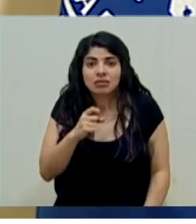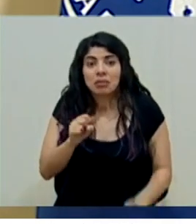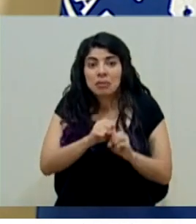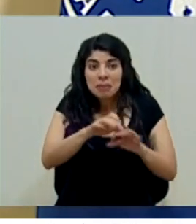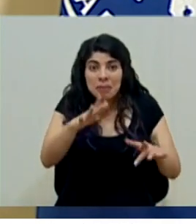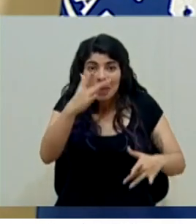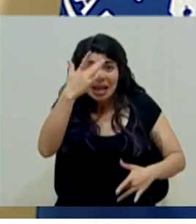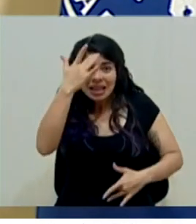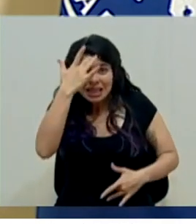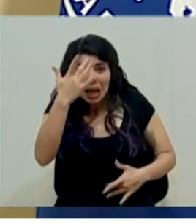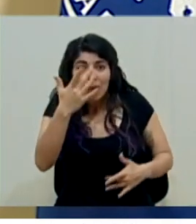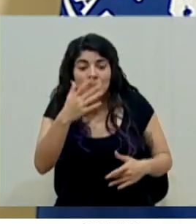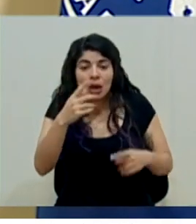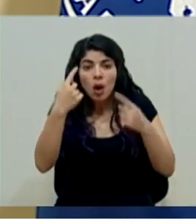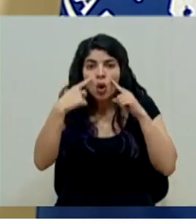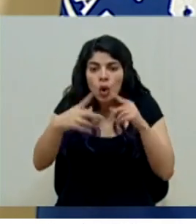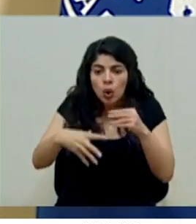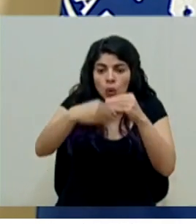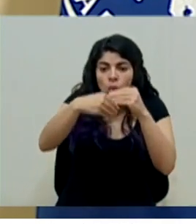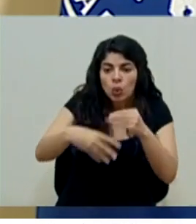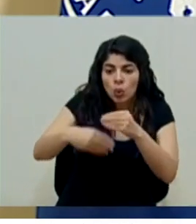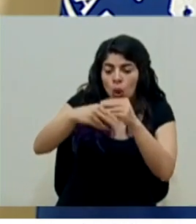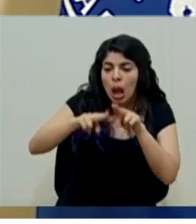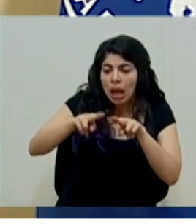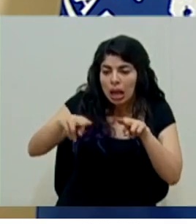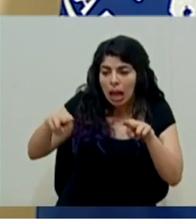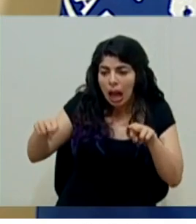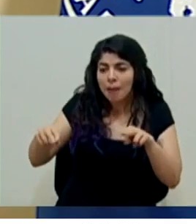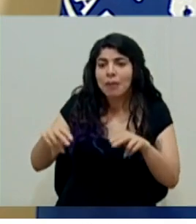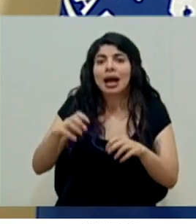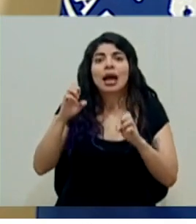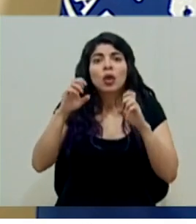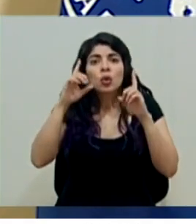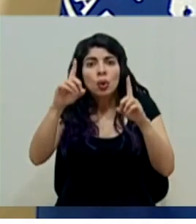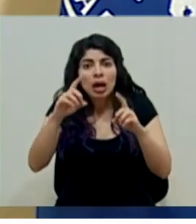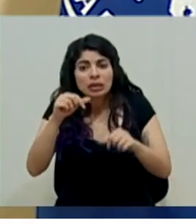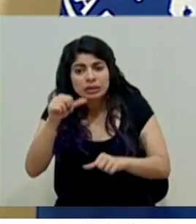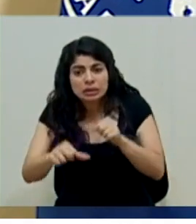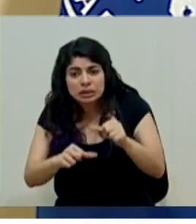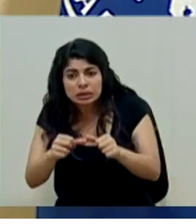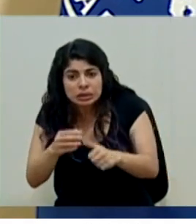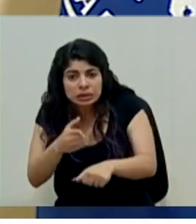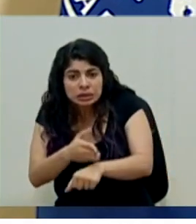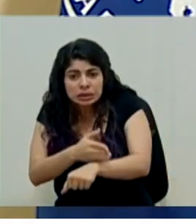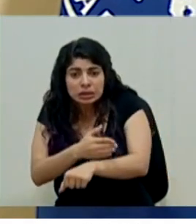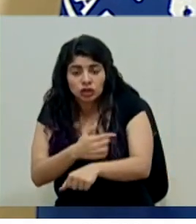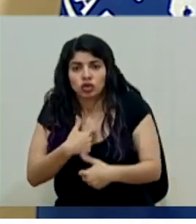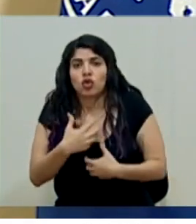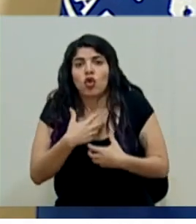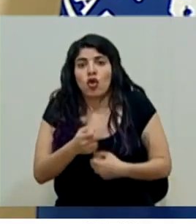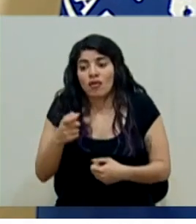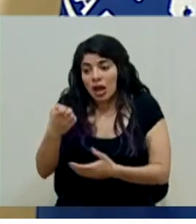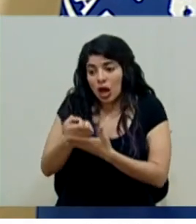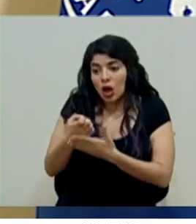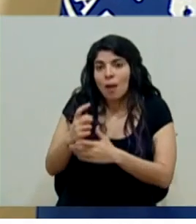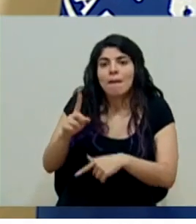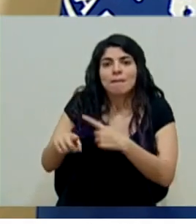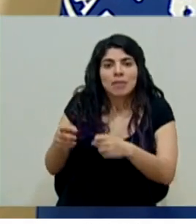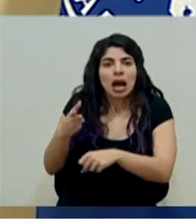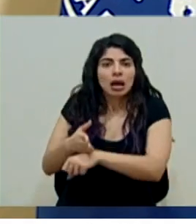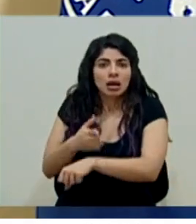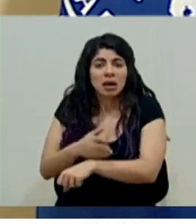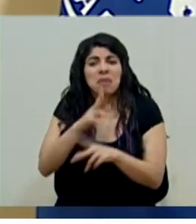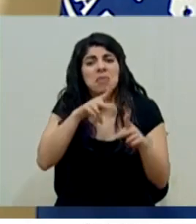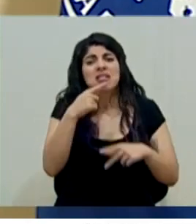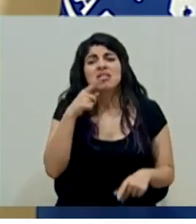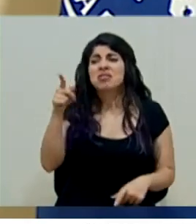la pandemia con las camas, así como estamos haciendo esfuerzos en la educación, yo tengo confianza que esto lo vamos a sacar adelante. Alguna gente dice,